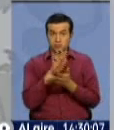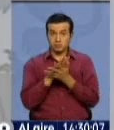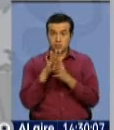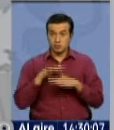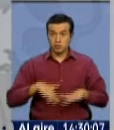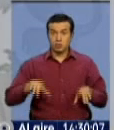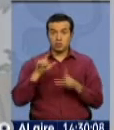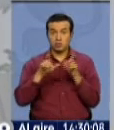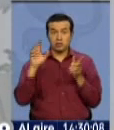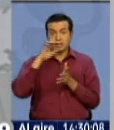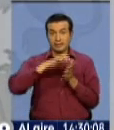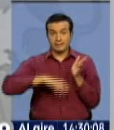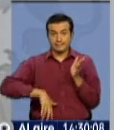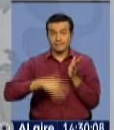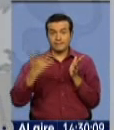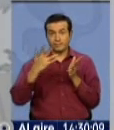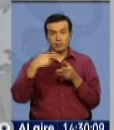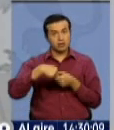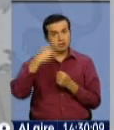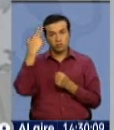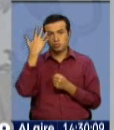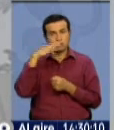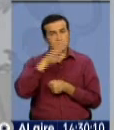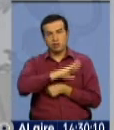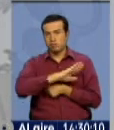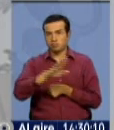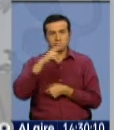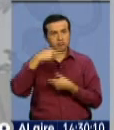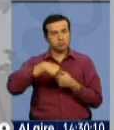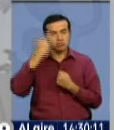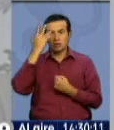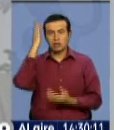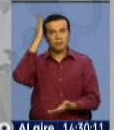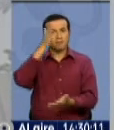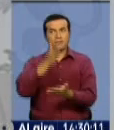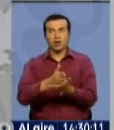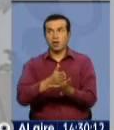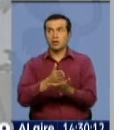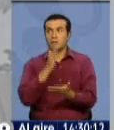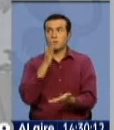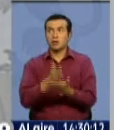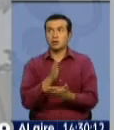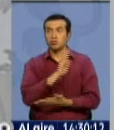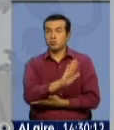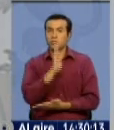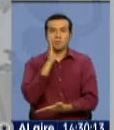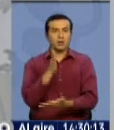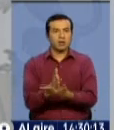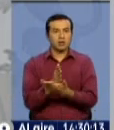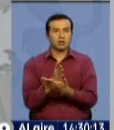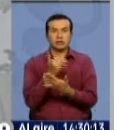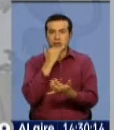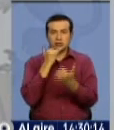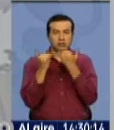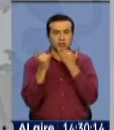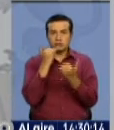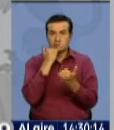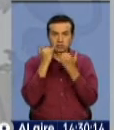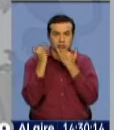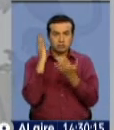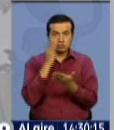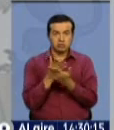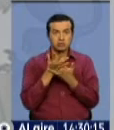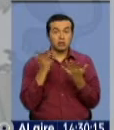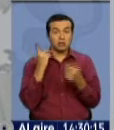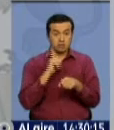los catalanes, renuncien de una vez a esta escalada de radicalidad y de desobediencia.